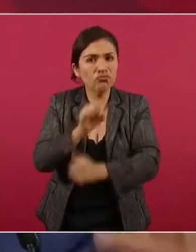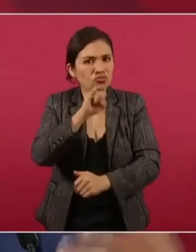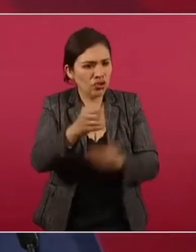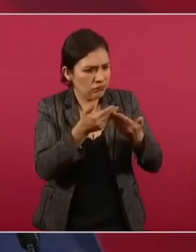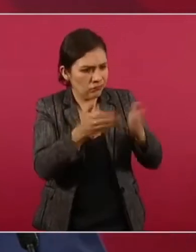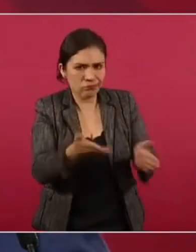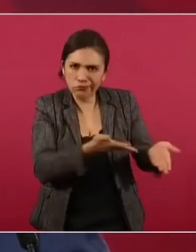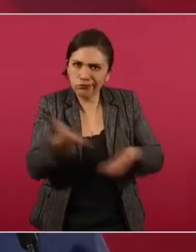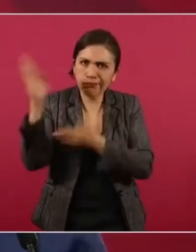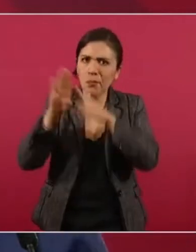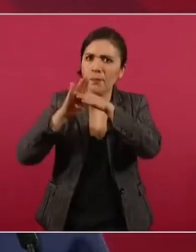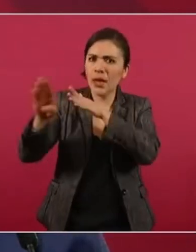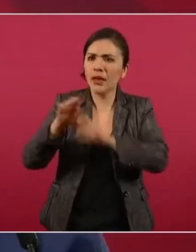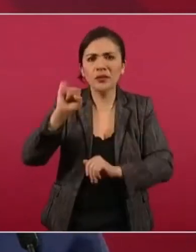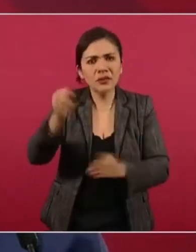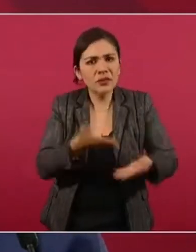migrantes